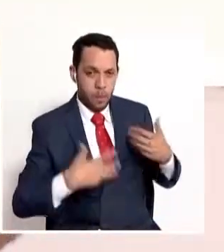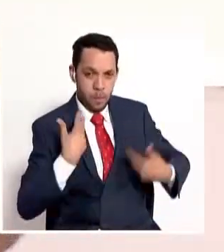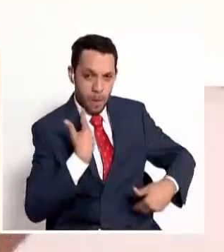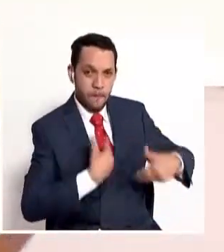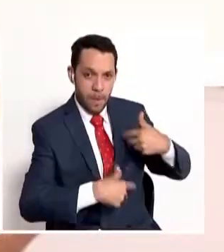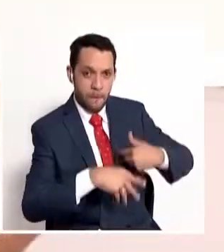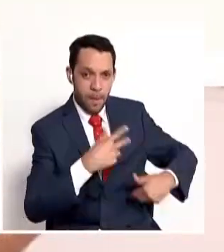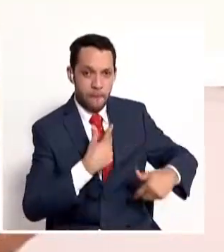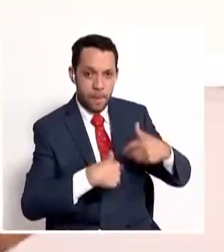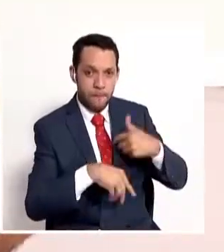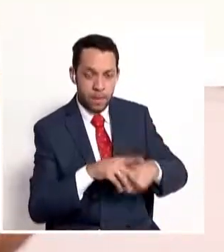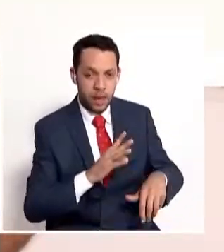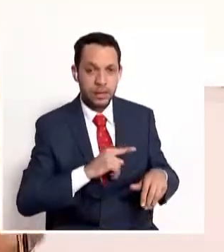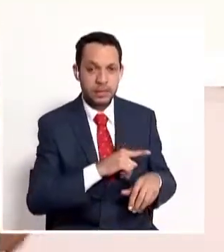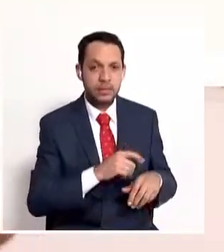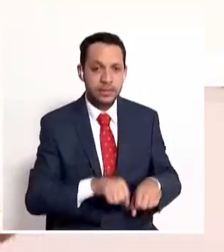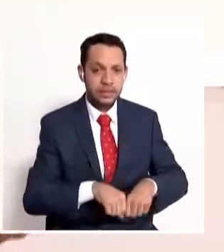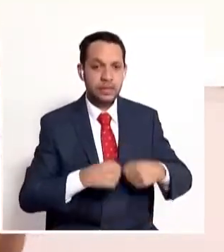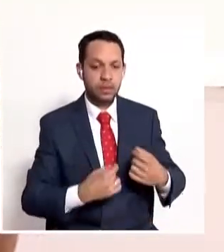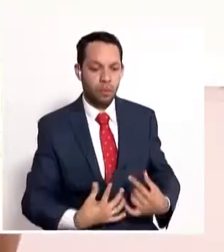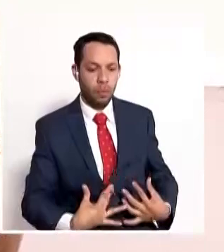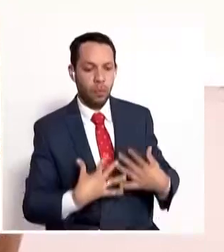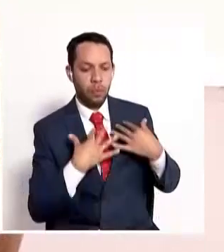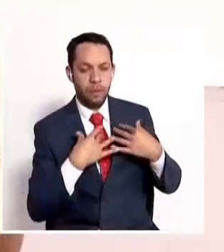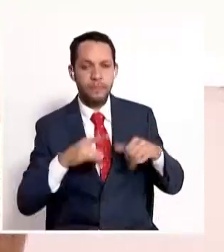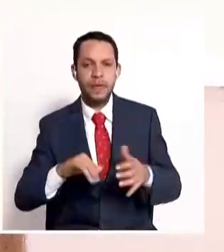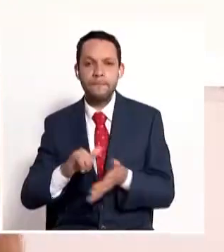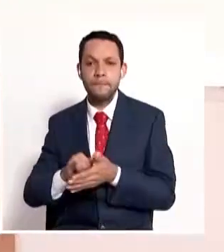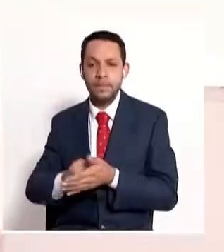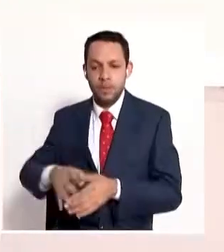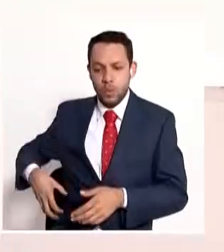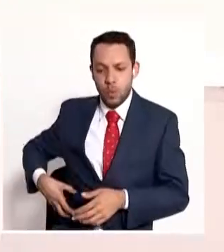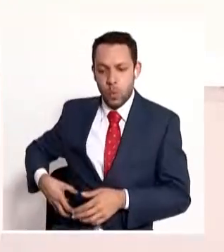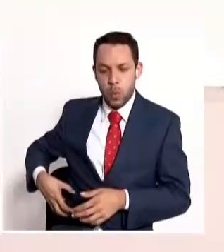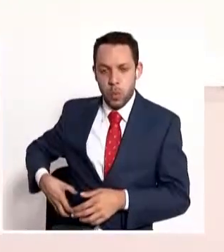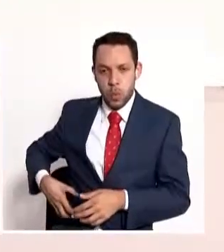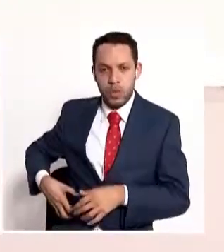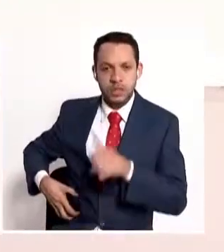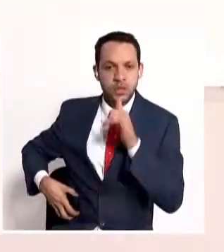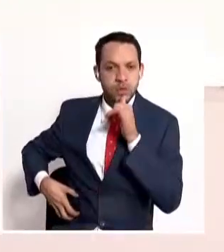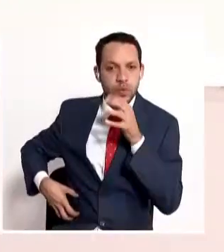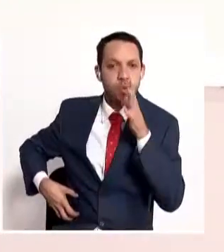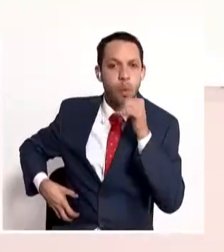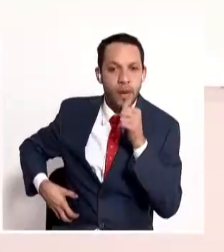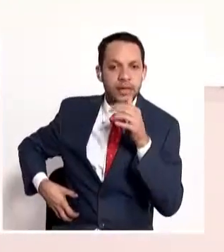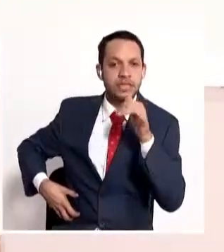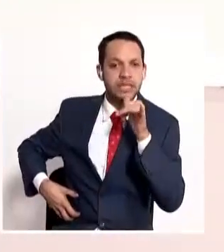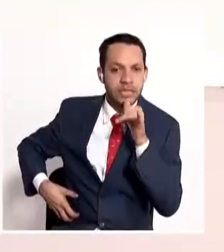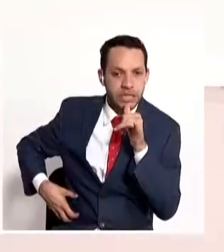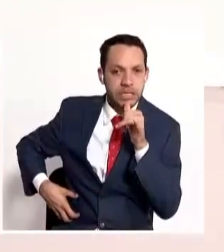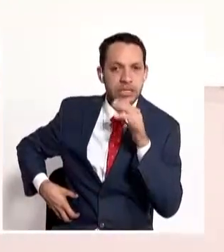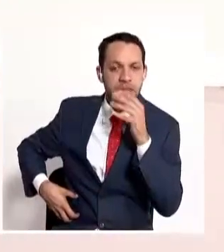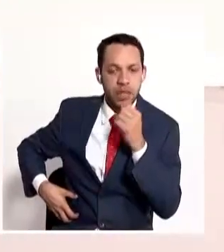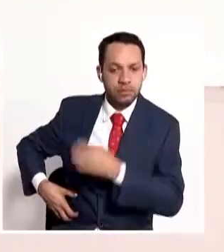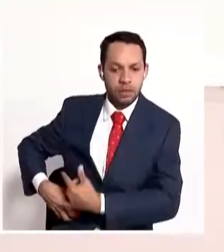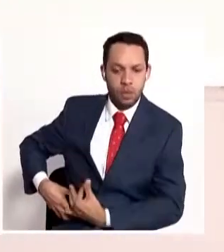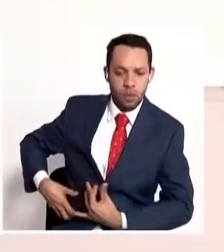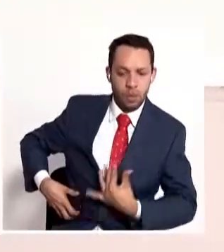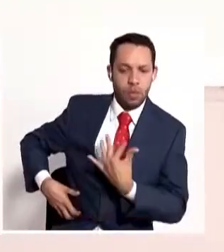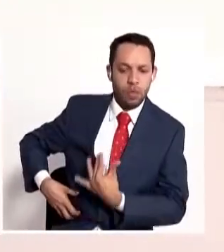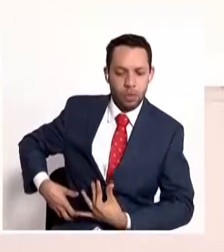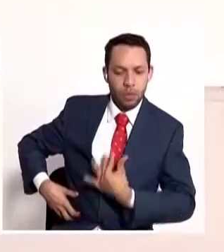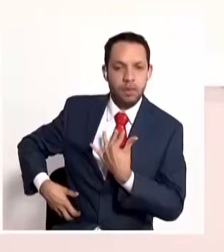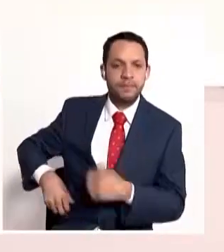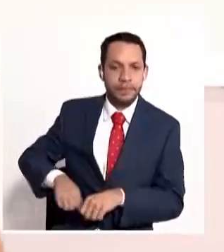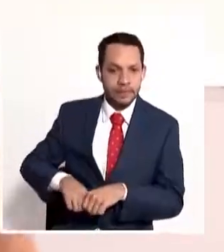no se están orinando y se están quedando en el cuerpo entonces se produce entre muchas cosas dolor y